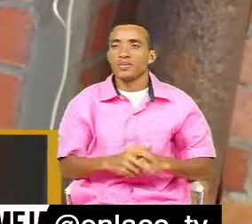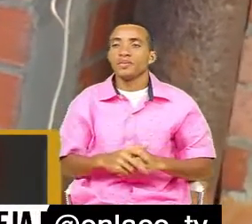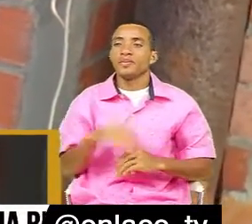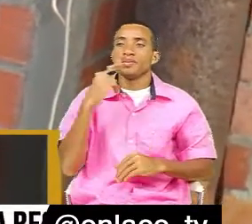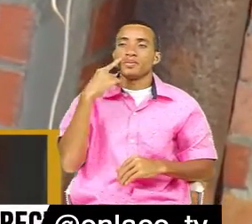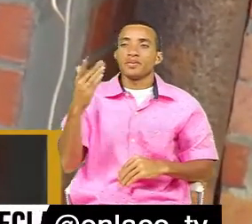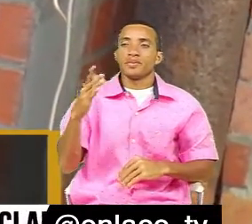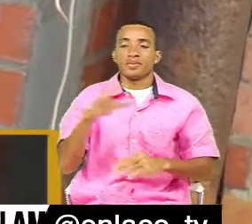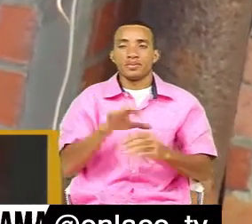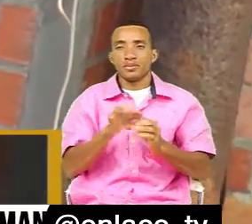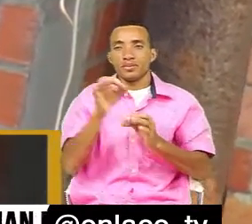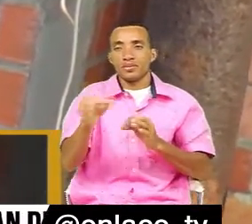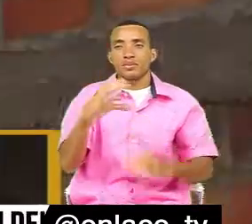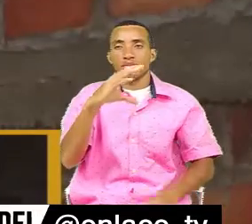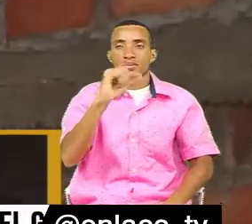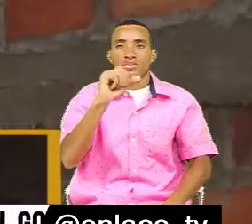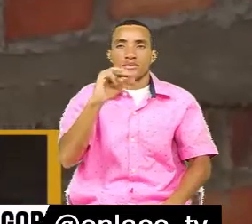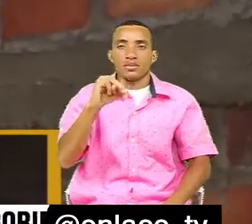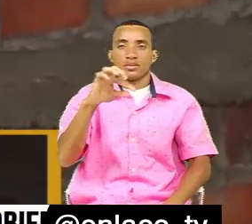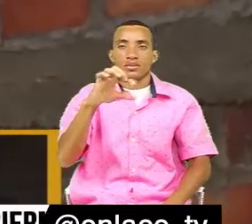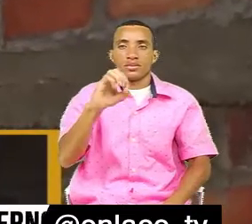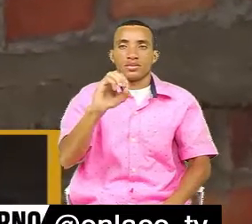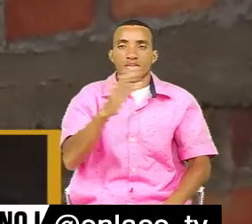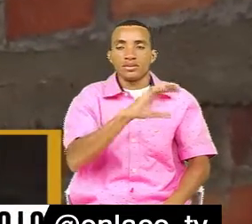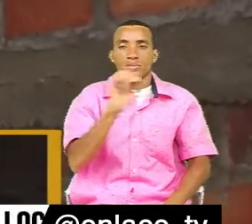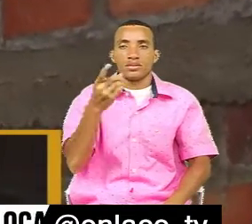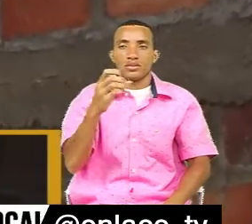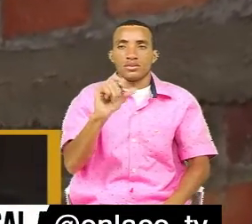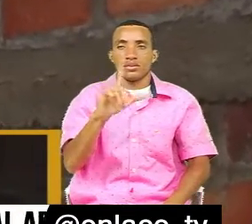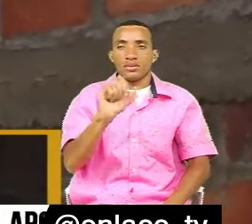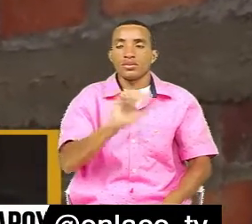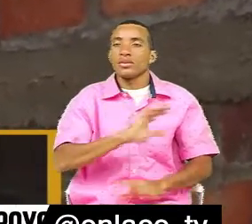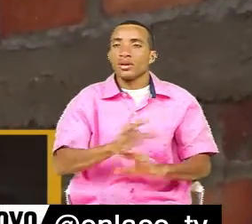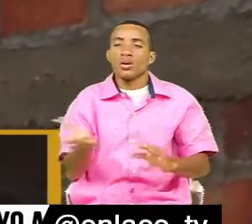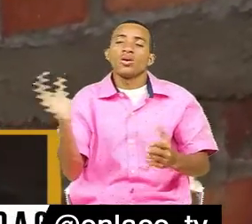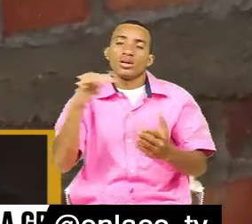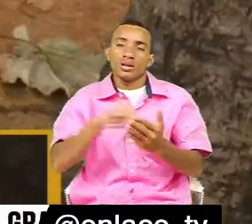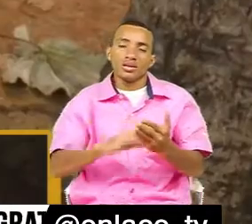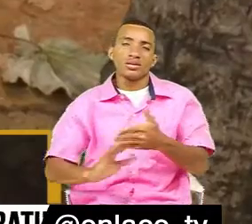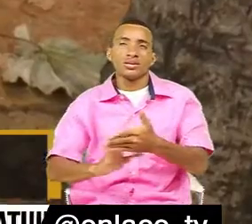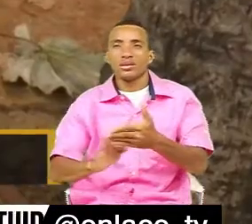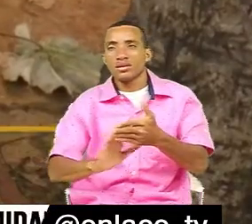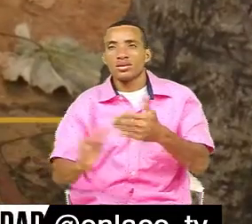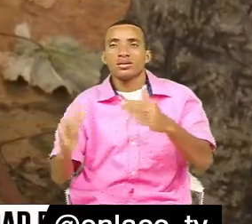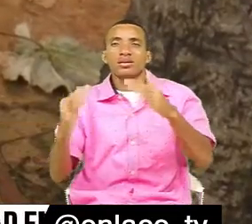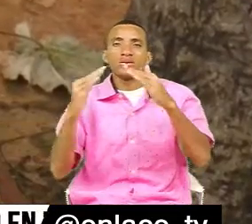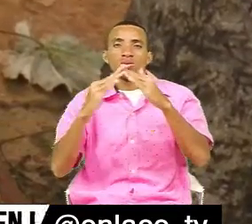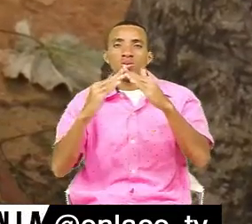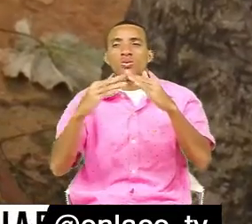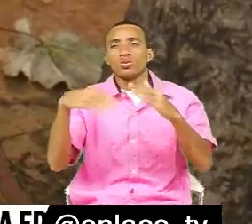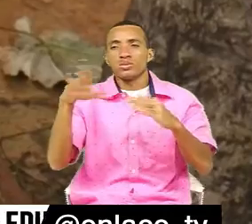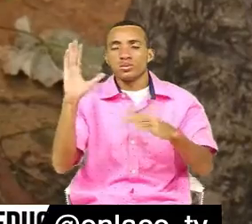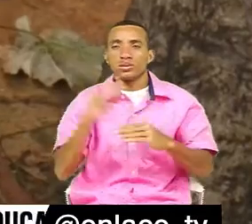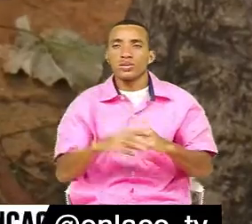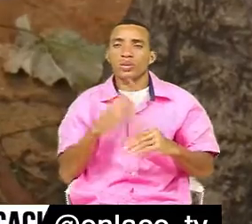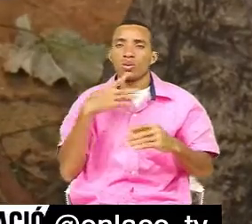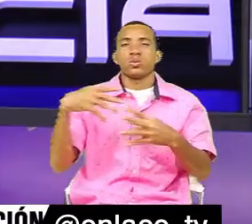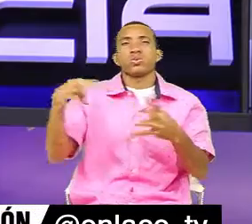sus vecinos esperan la presencia de la administración municipal para que les ayude a recuperar sus viviendas afectadas por la fuerza de esta tormenta